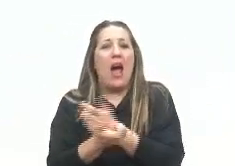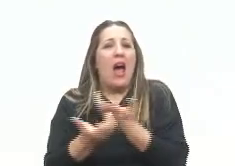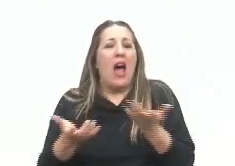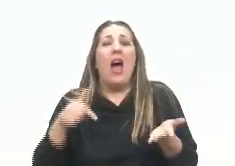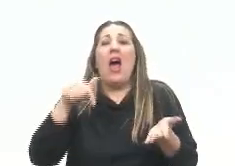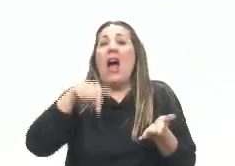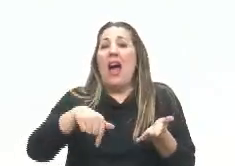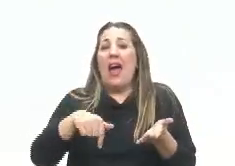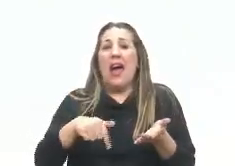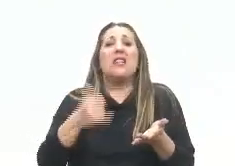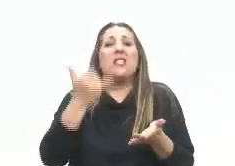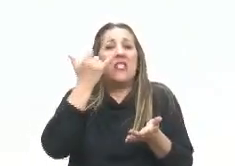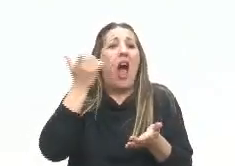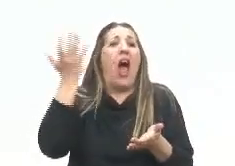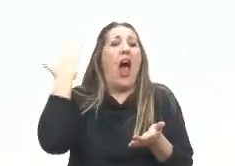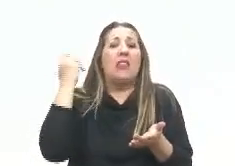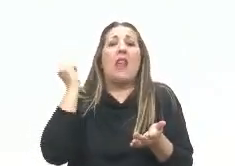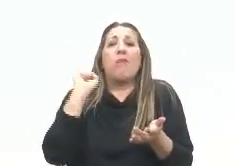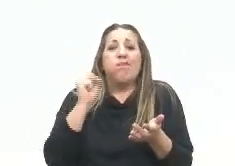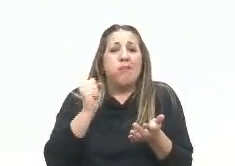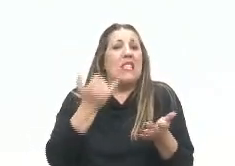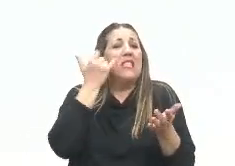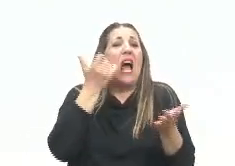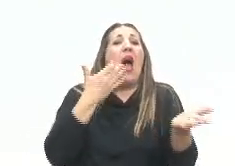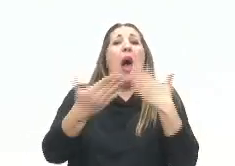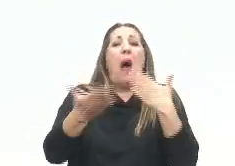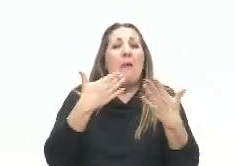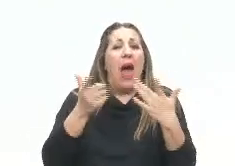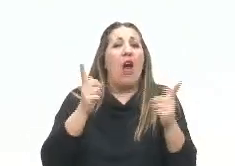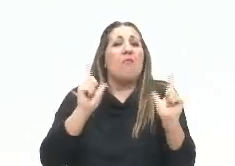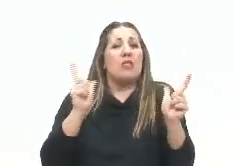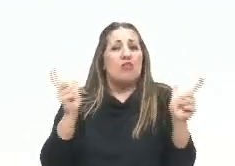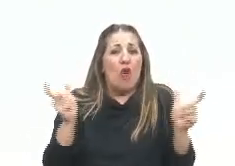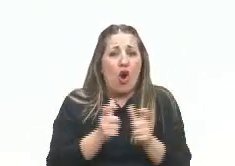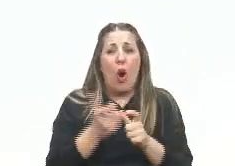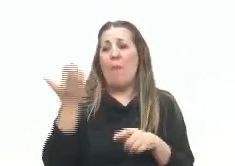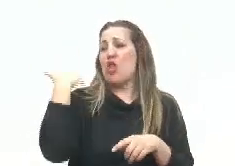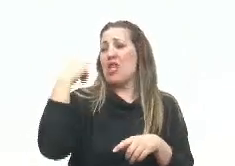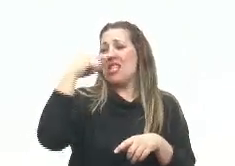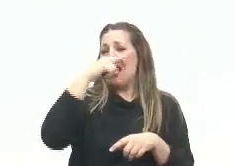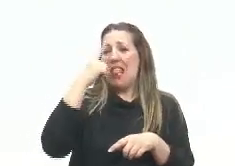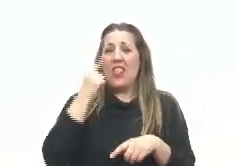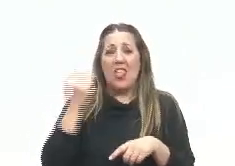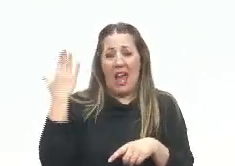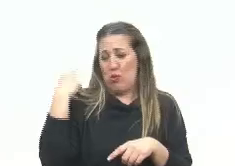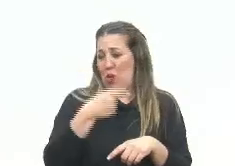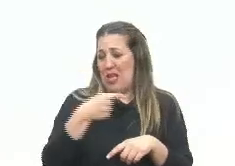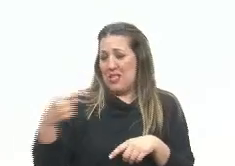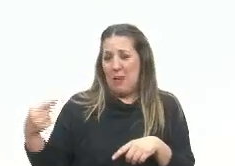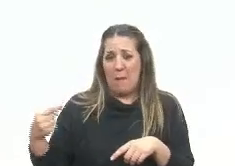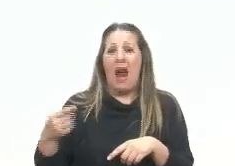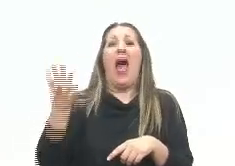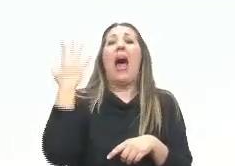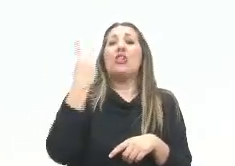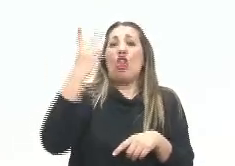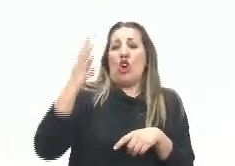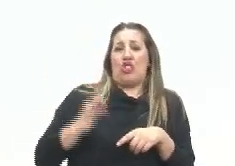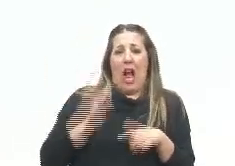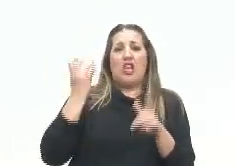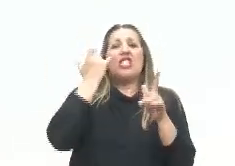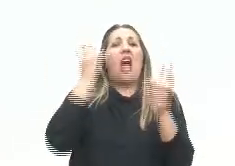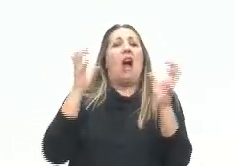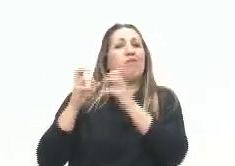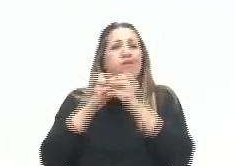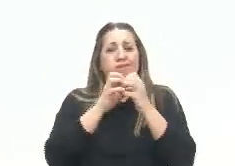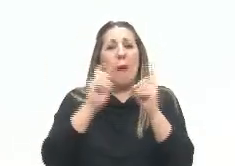estuvo charlado en una comisión hace 7 días. Hace 2 años se discutió el proyecto. Les recuerdo una